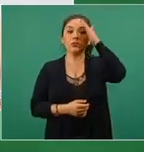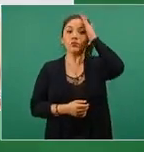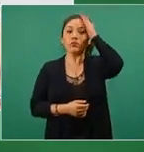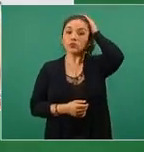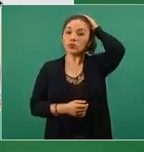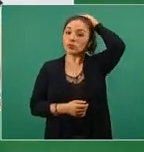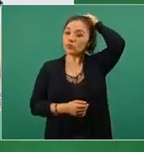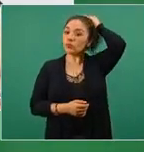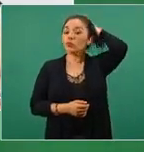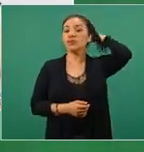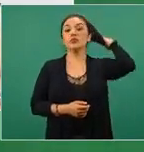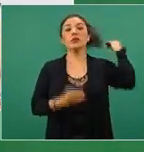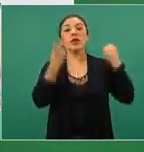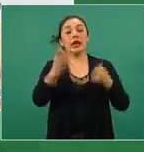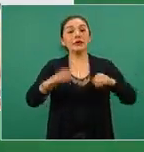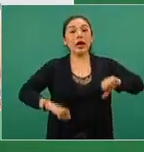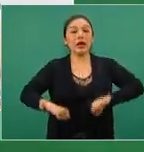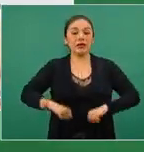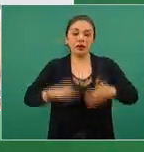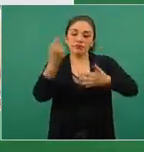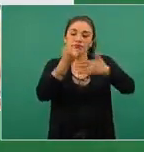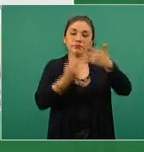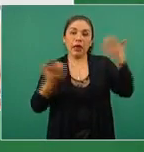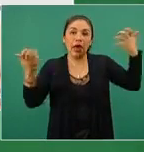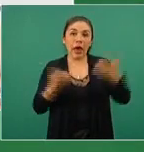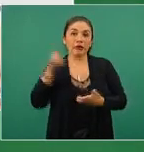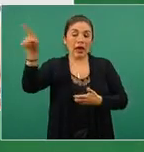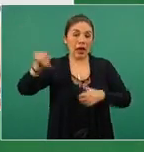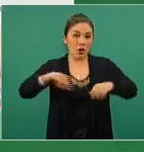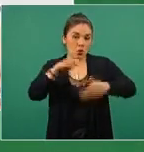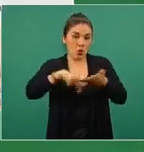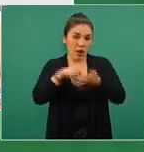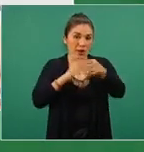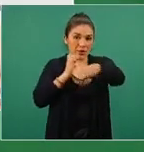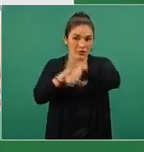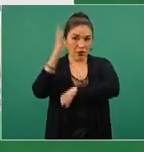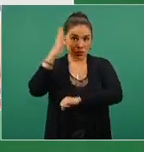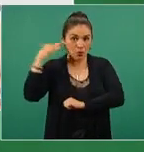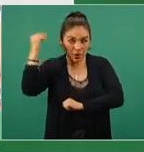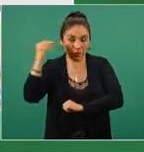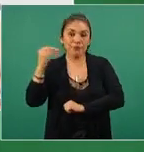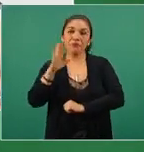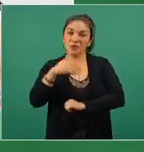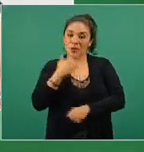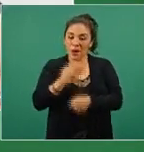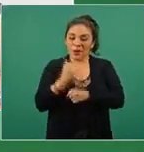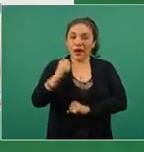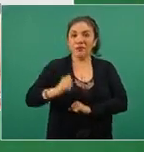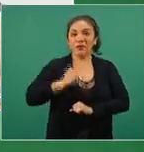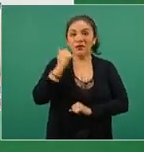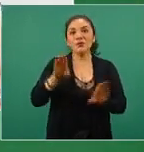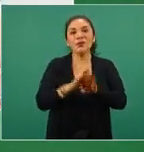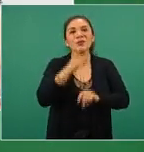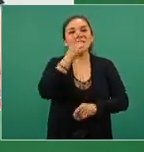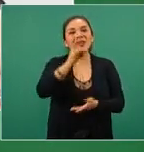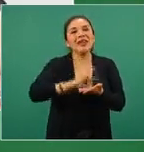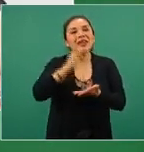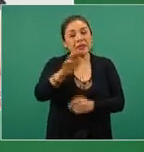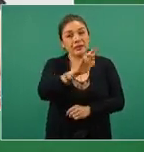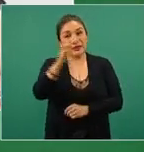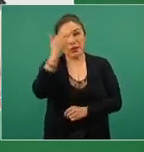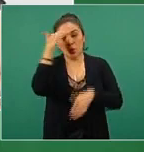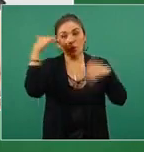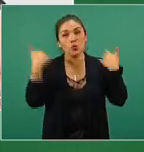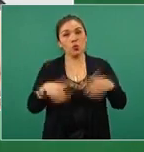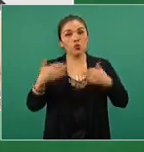Estas son algunas de las acciones principales que se han llevado a cabo en el estado. Quiero aprovechar para agradecer y